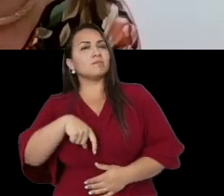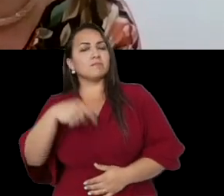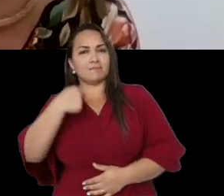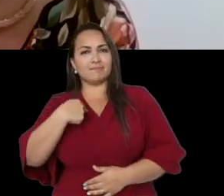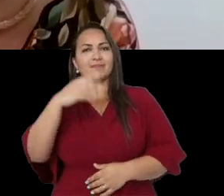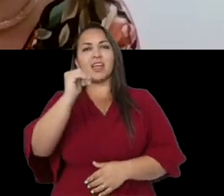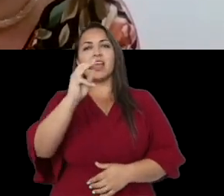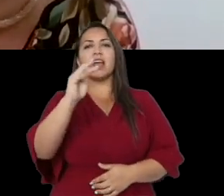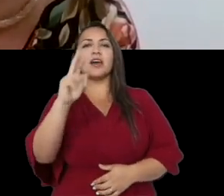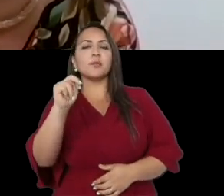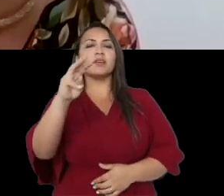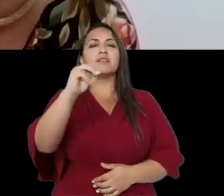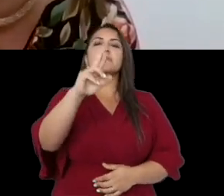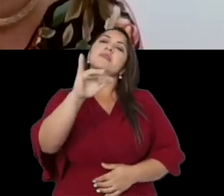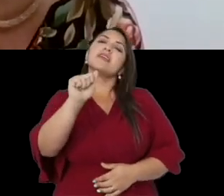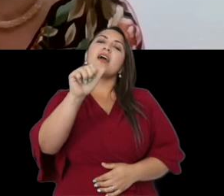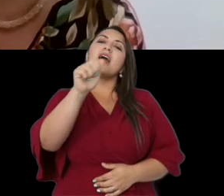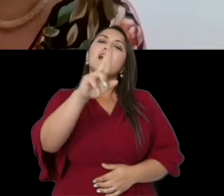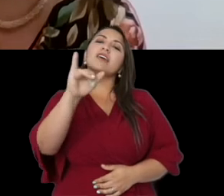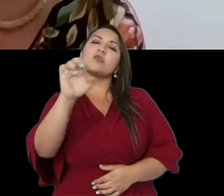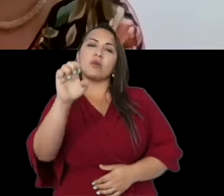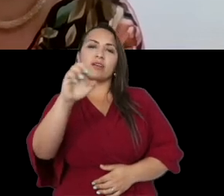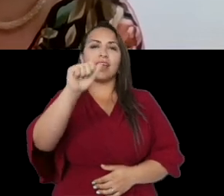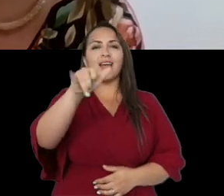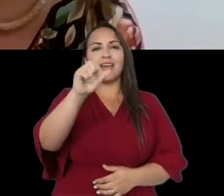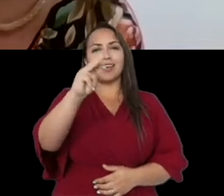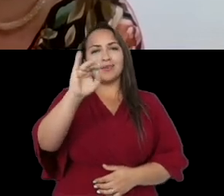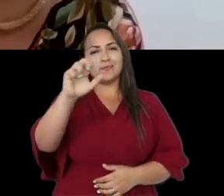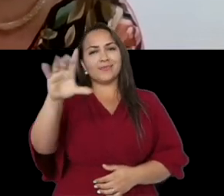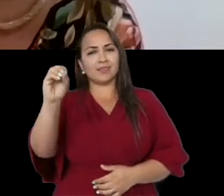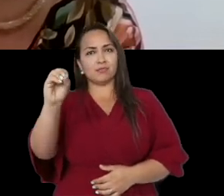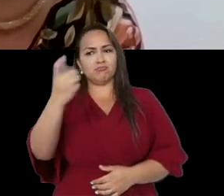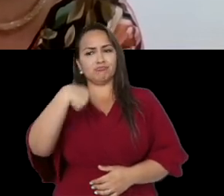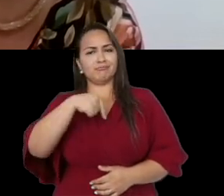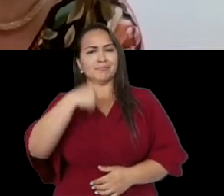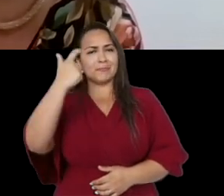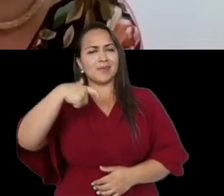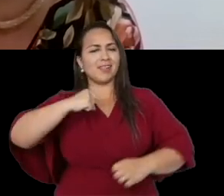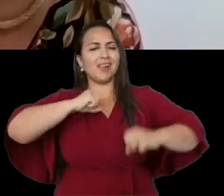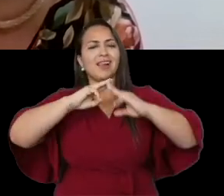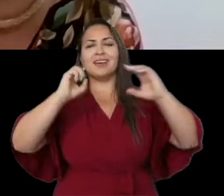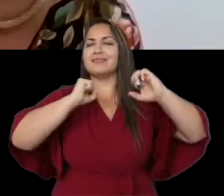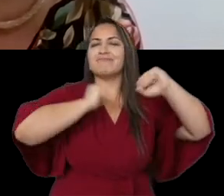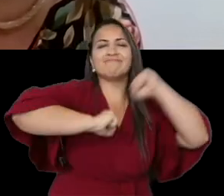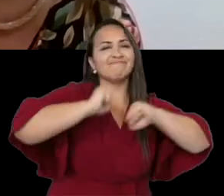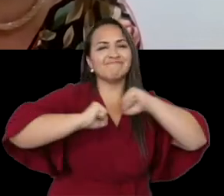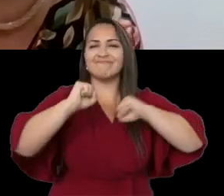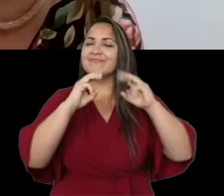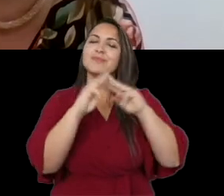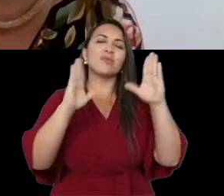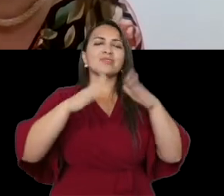Carmen María Ruiz Jaramillo. Es una persona muy dinámica, muy